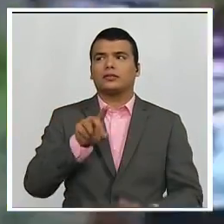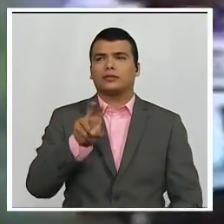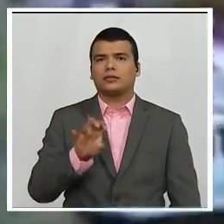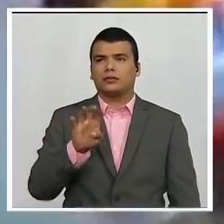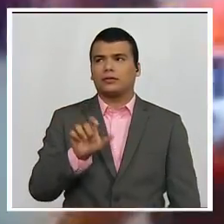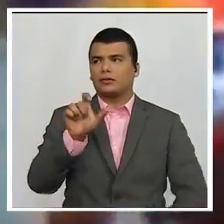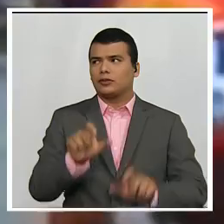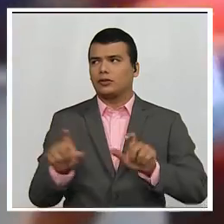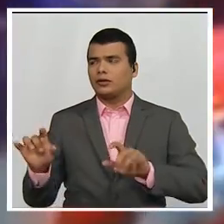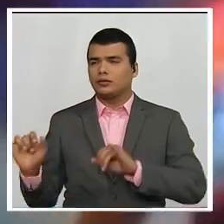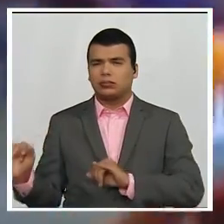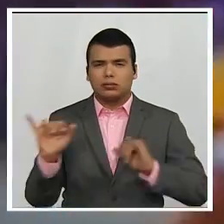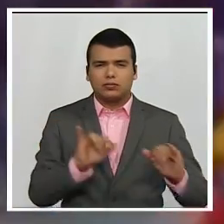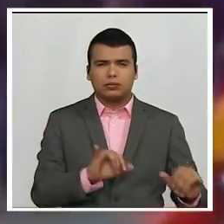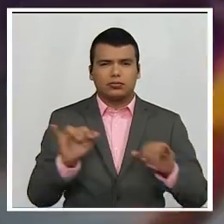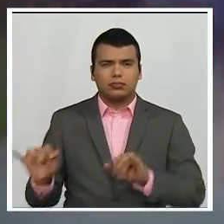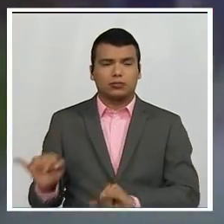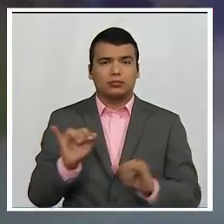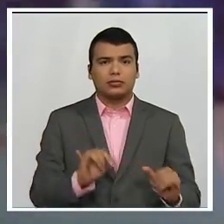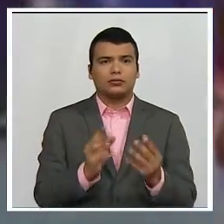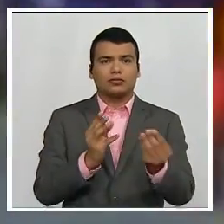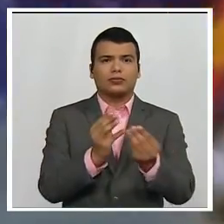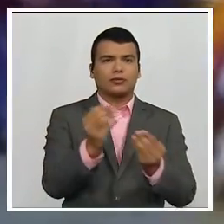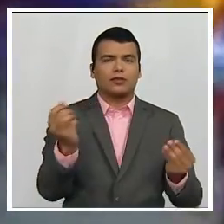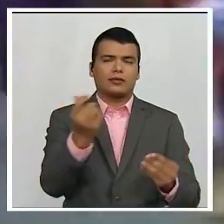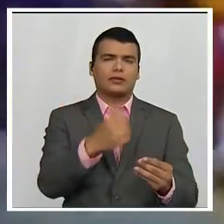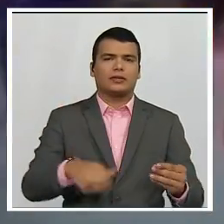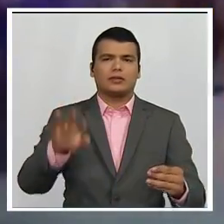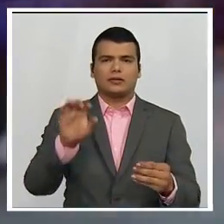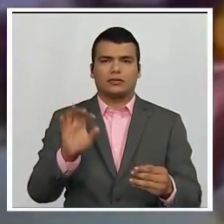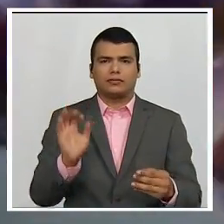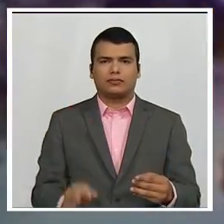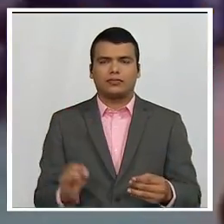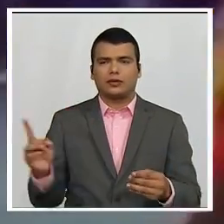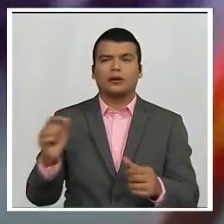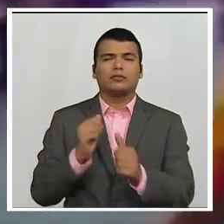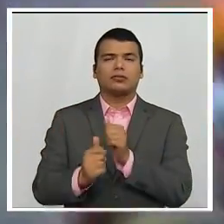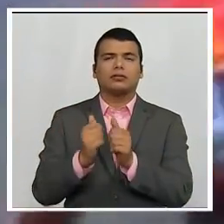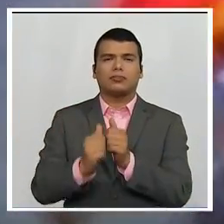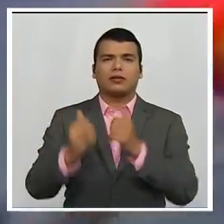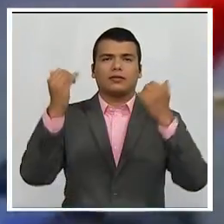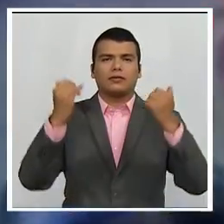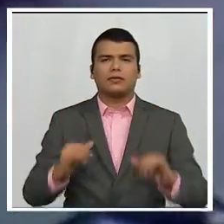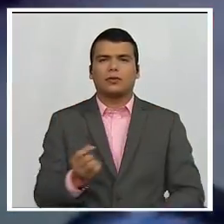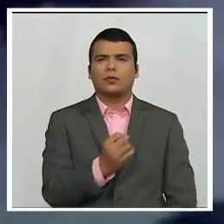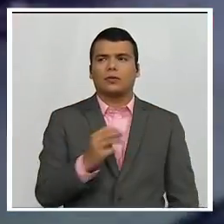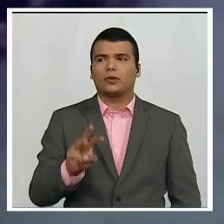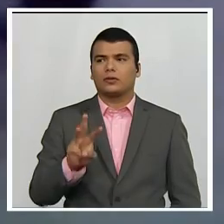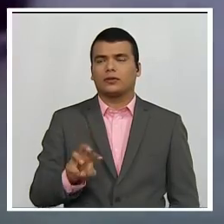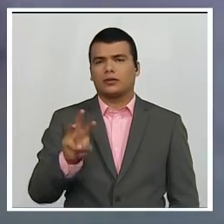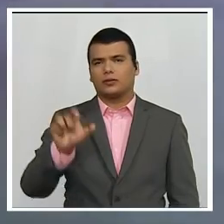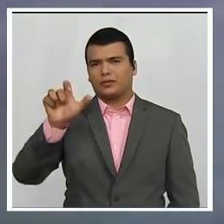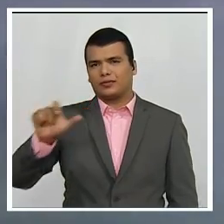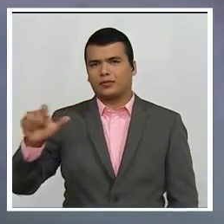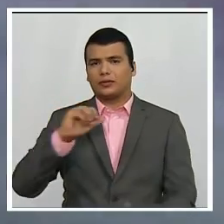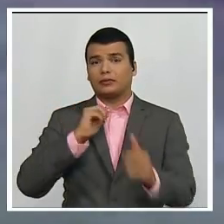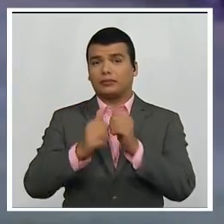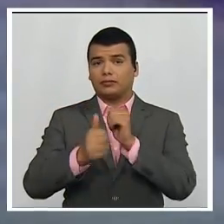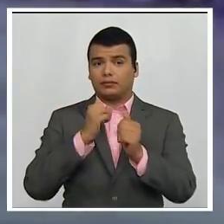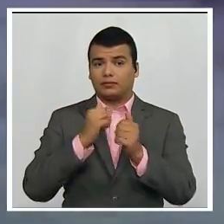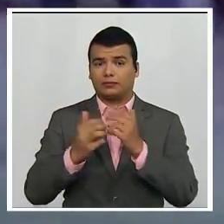corredores repartidos en 19 equipos de los que sólo lograron finalizar la prueba 88 deportistas